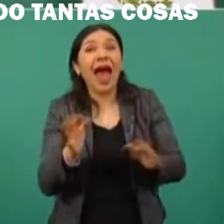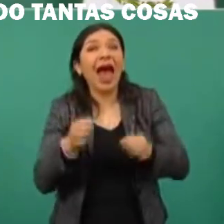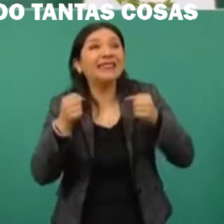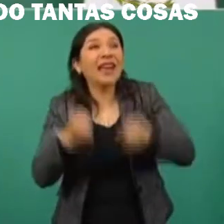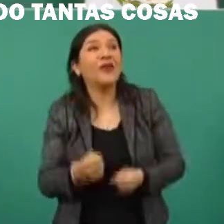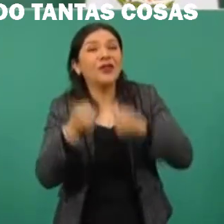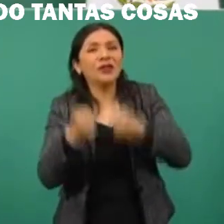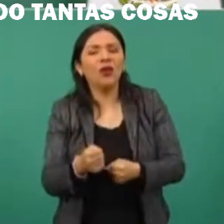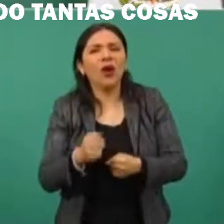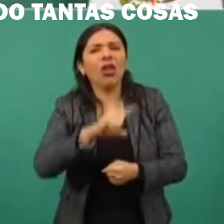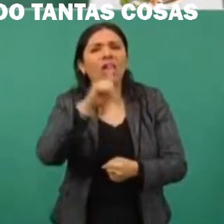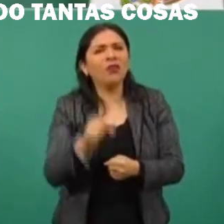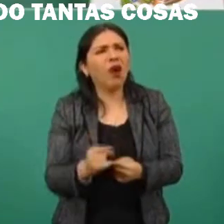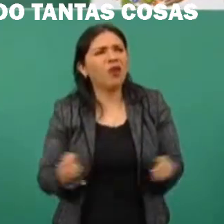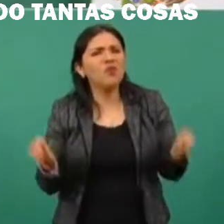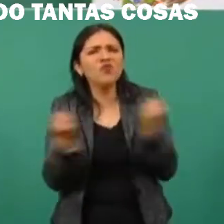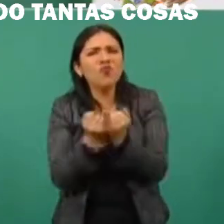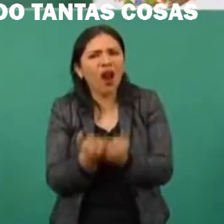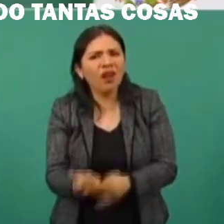siguieron igual o peor.